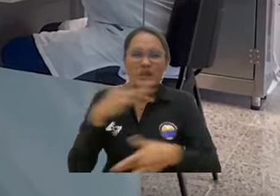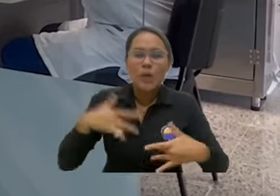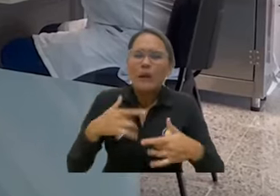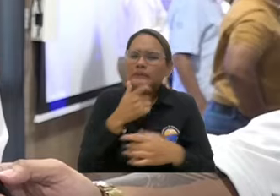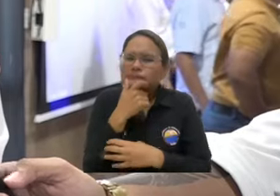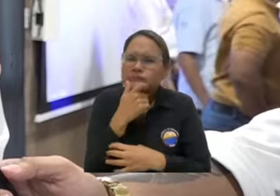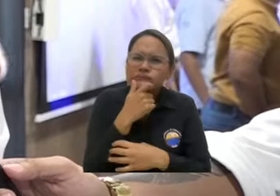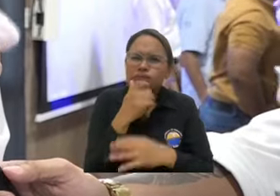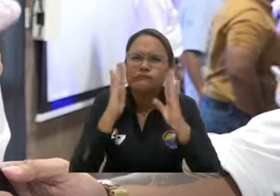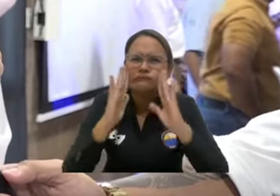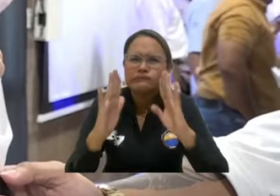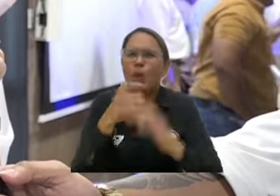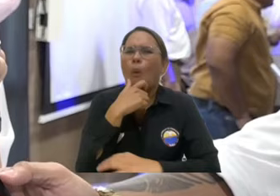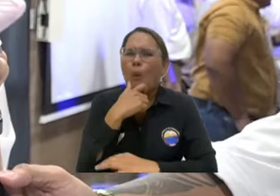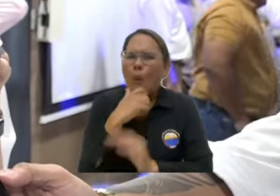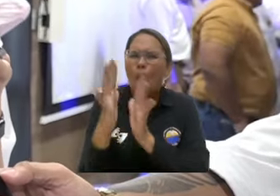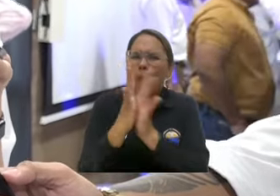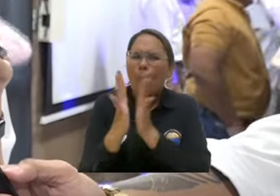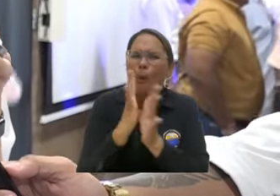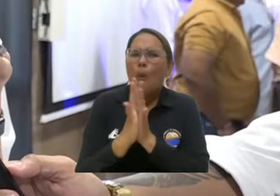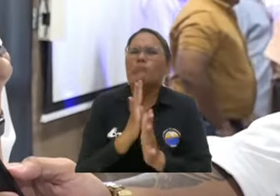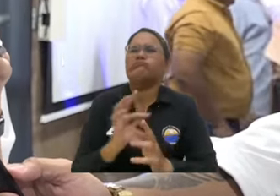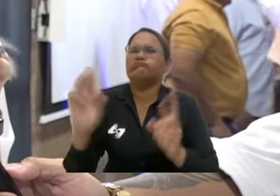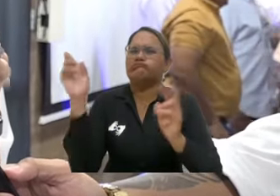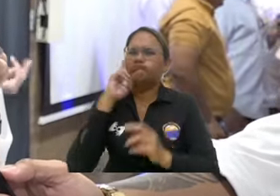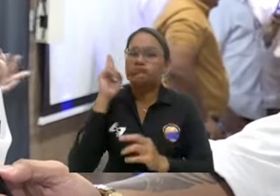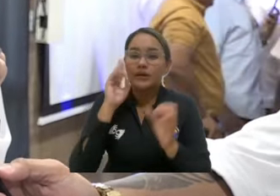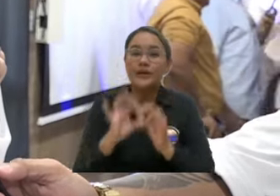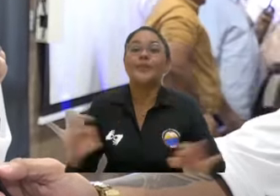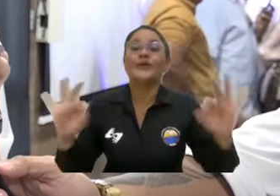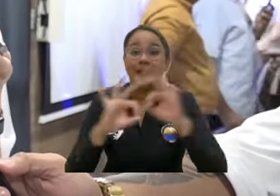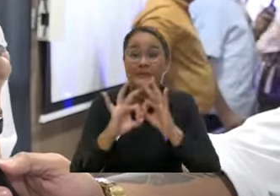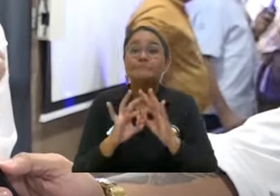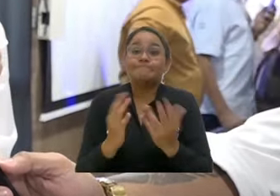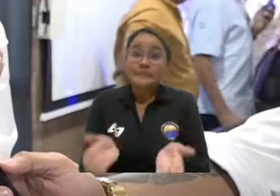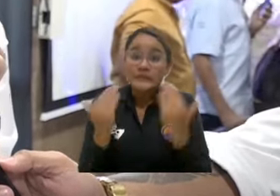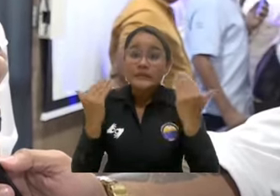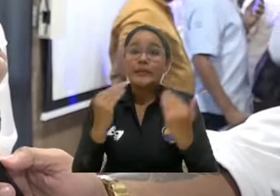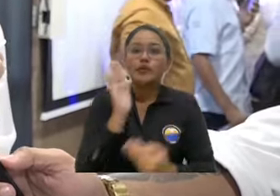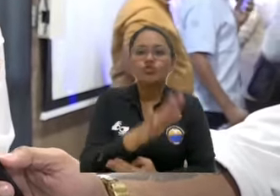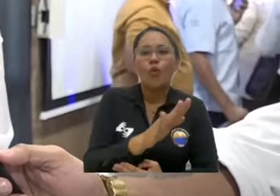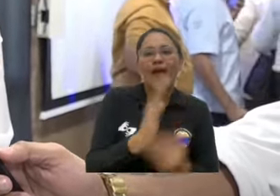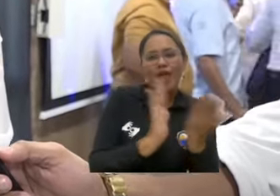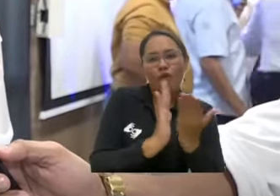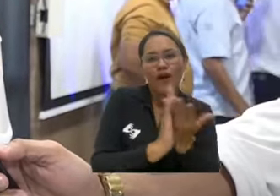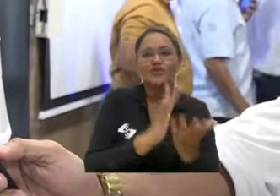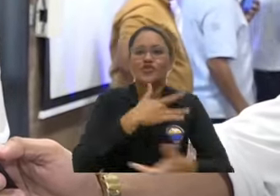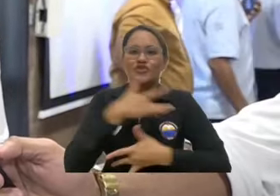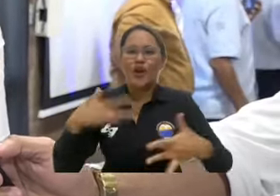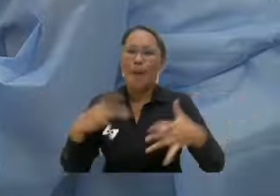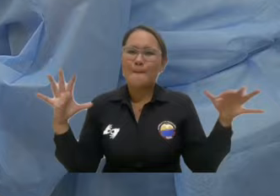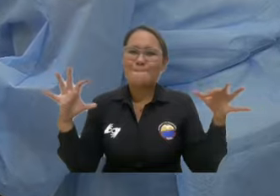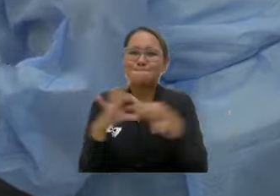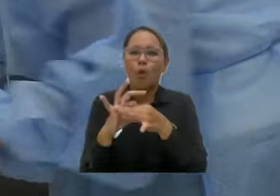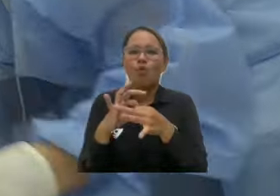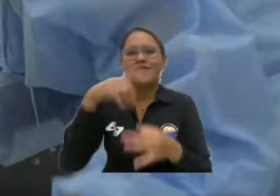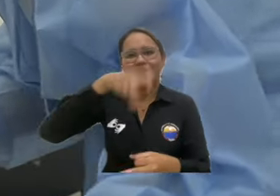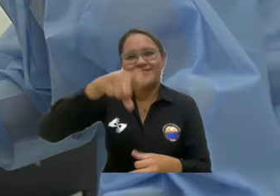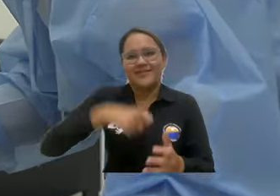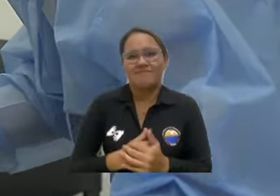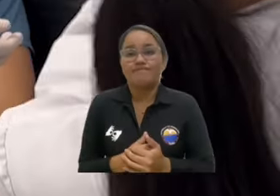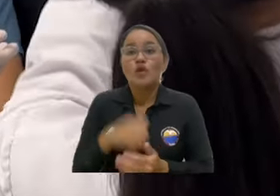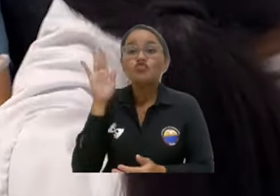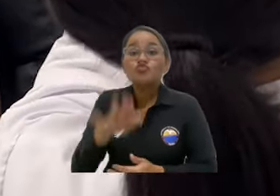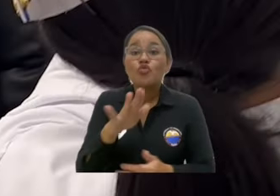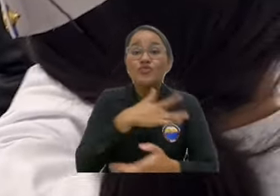respaldaron la propuesta. Es una de las maneras como se logra una articulación entre el sector educación y el sector salud. El sector